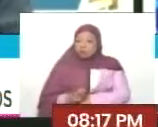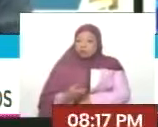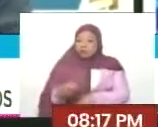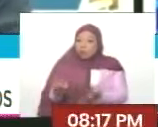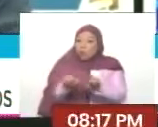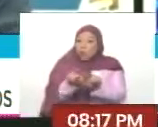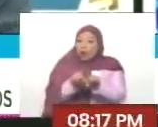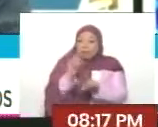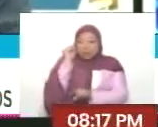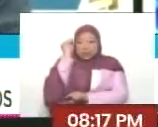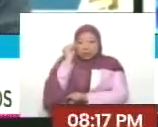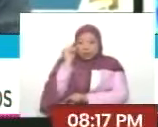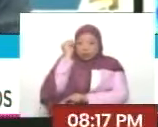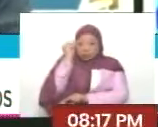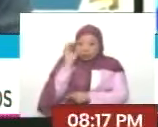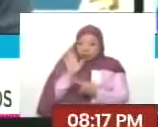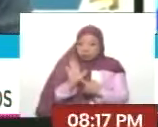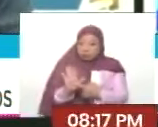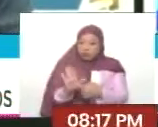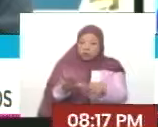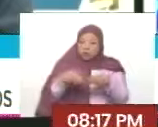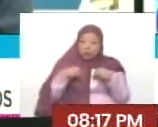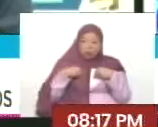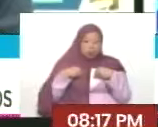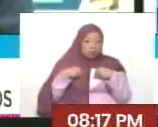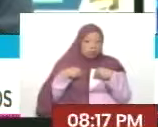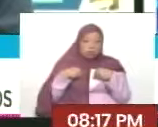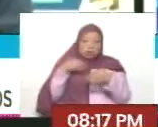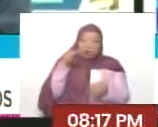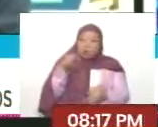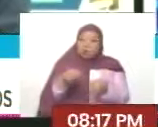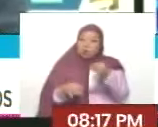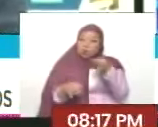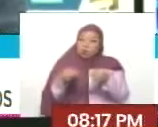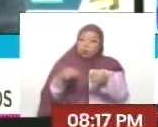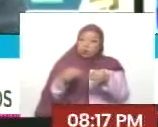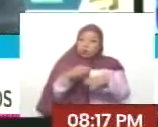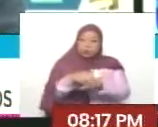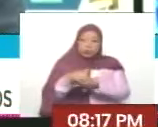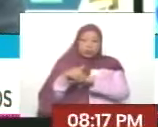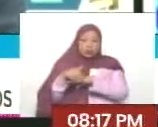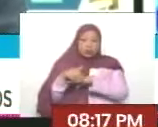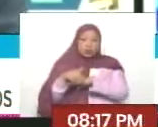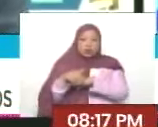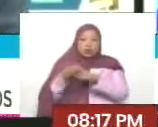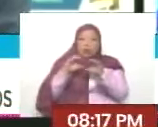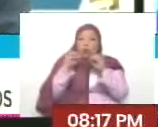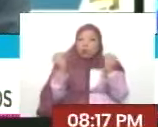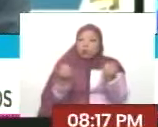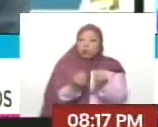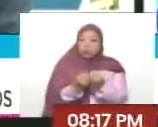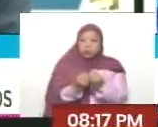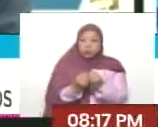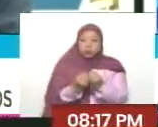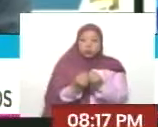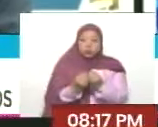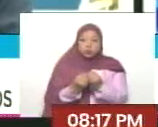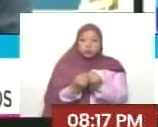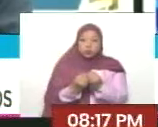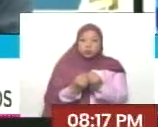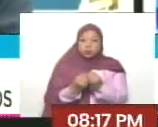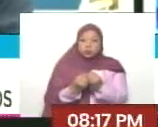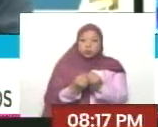posición. No reconocemos a la Corte Internacional de Justicia como organismo para